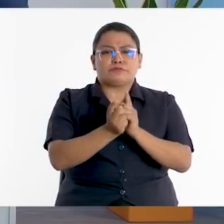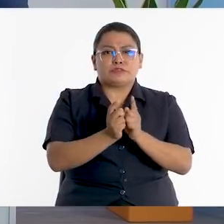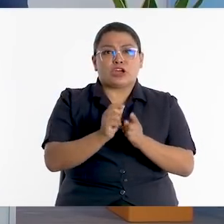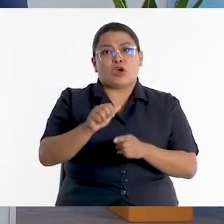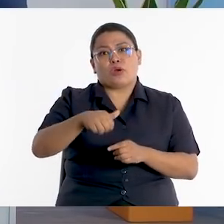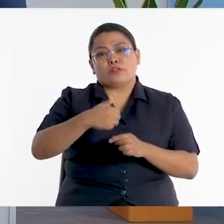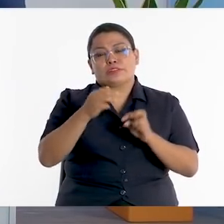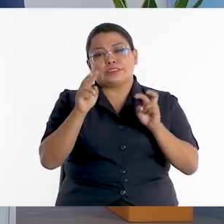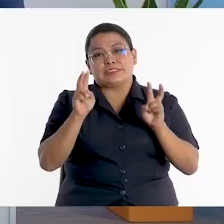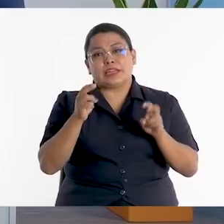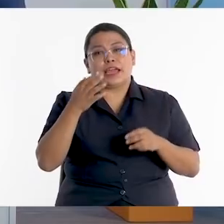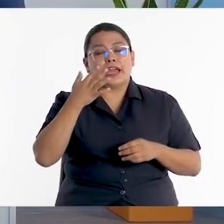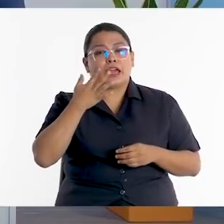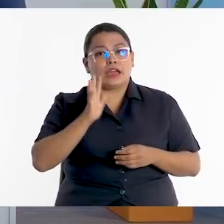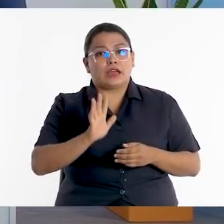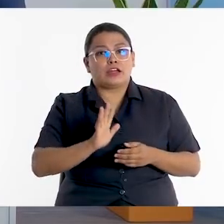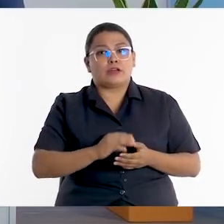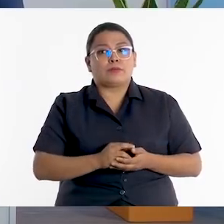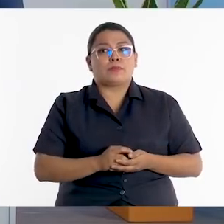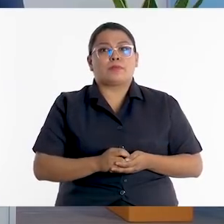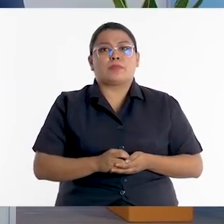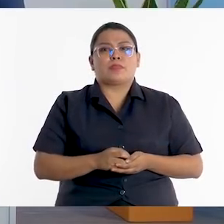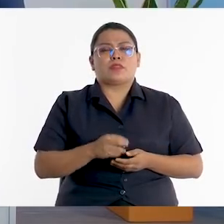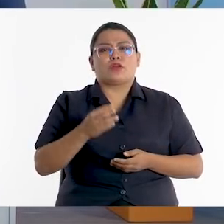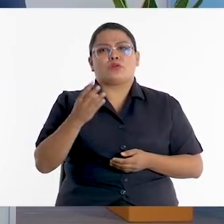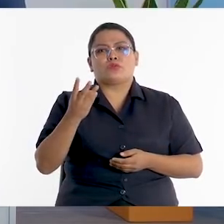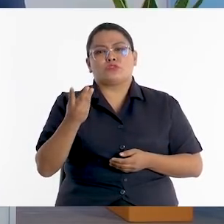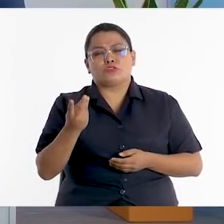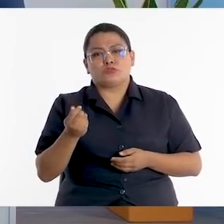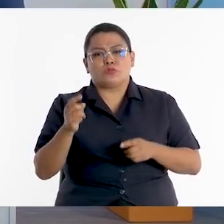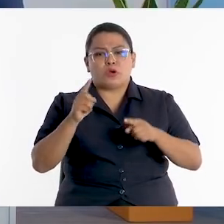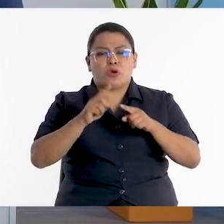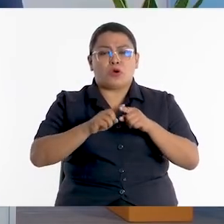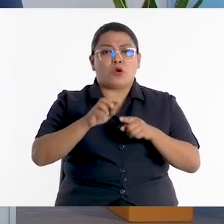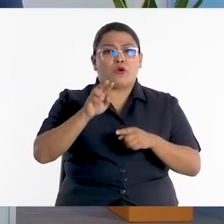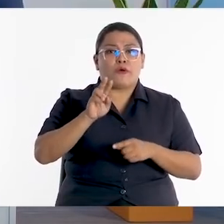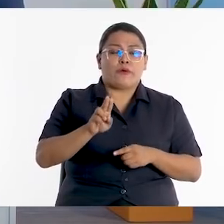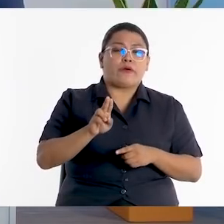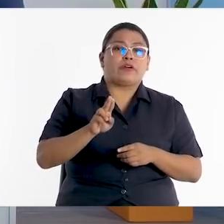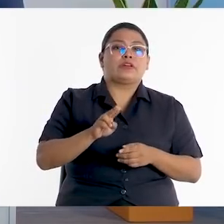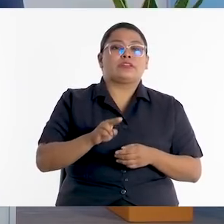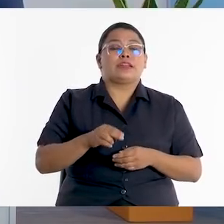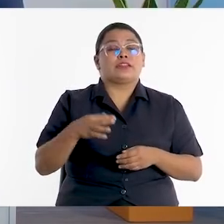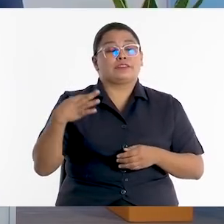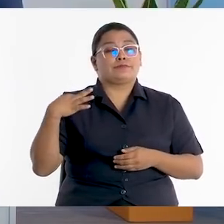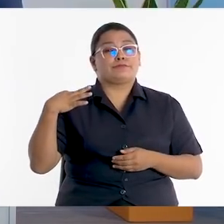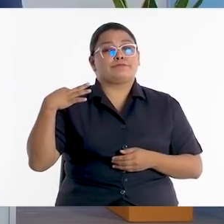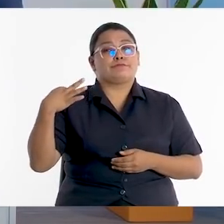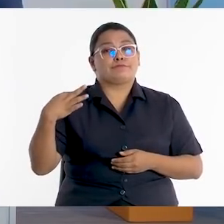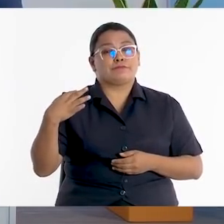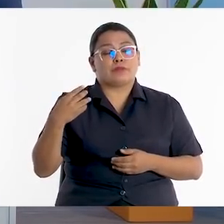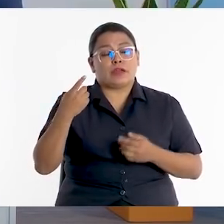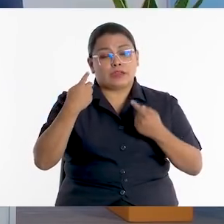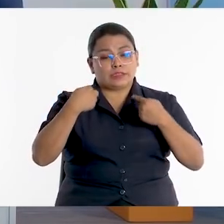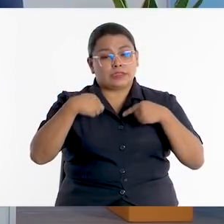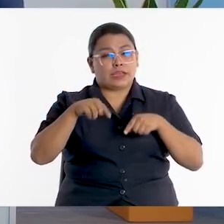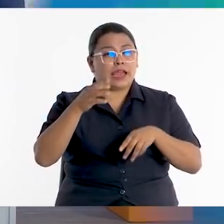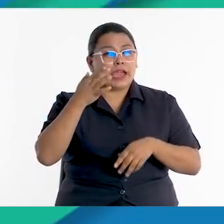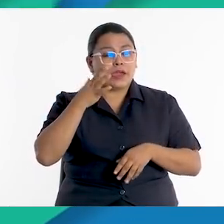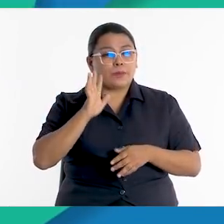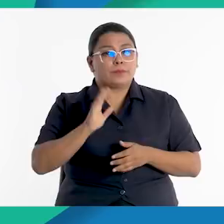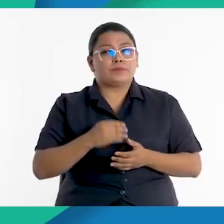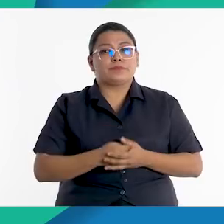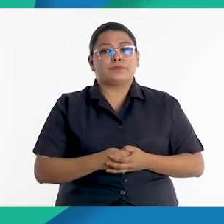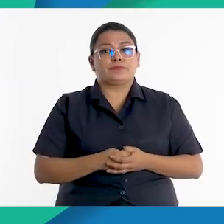otros contenidos, por ejemplo, con la cantidad por unidad o con porcentajes. Así que los invitamos a ver los siguientes ejemplos.